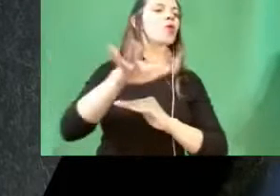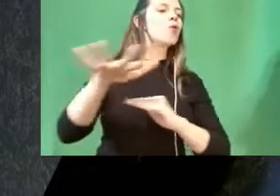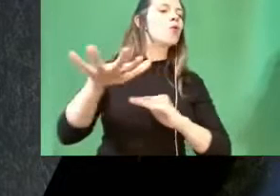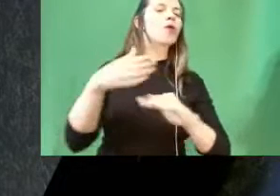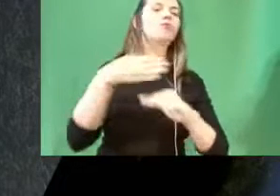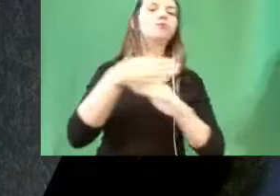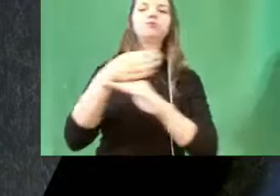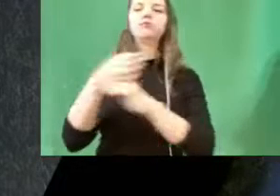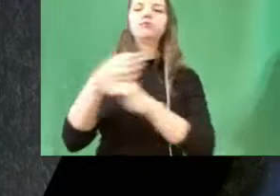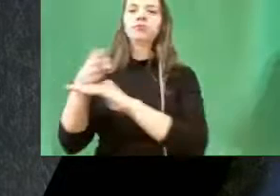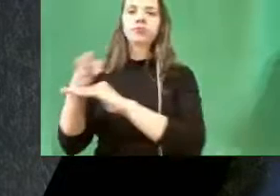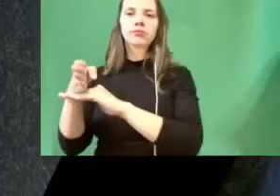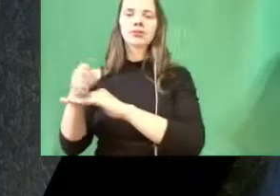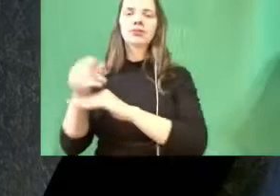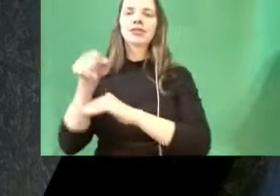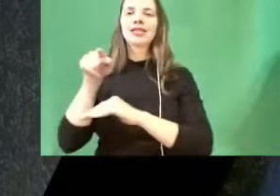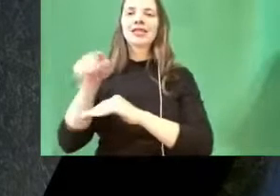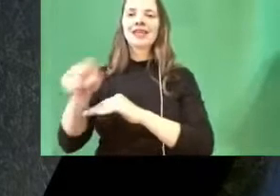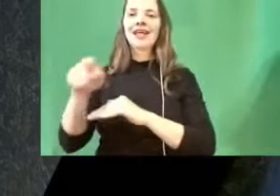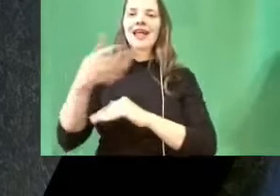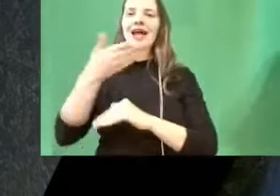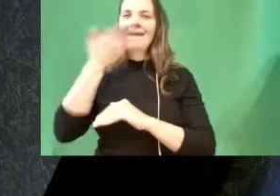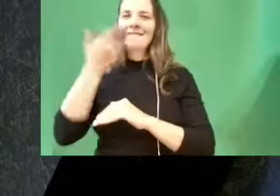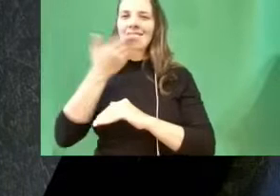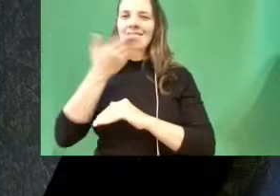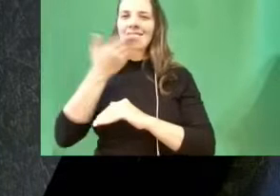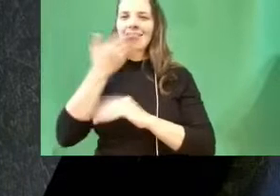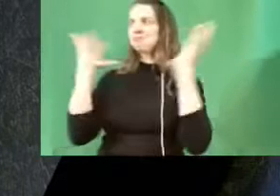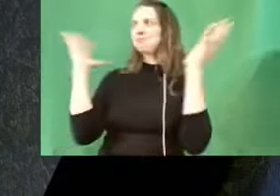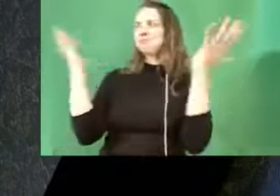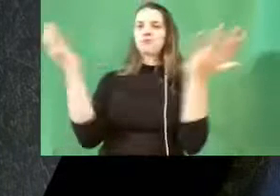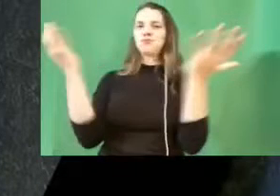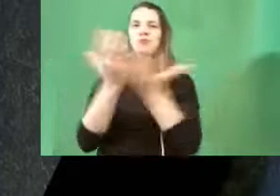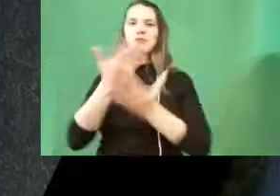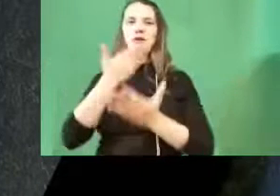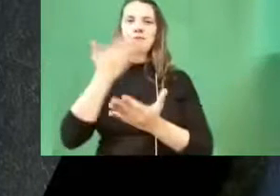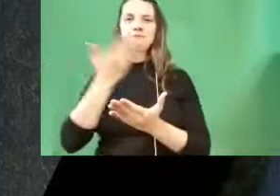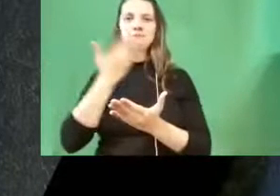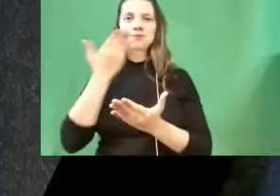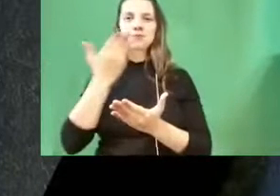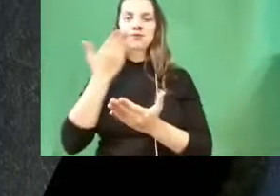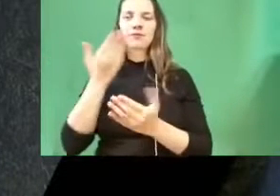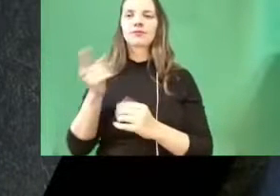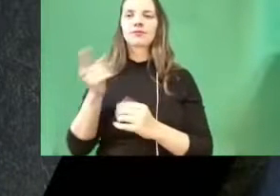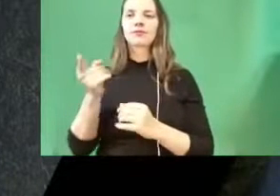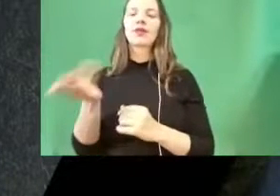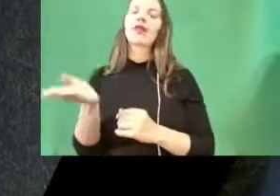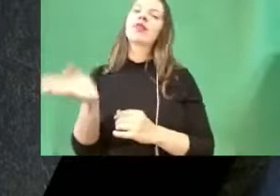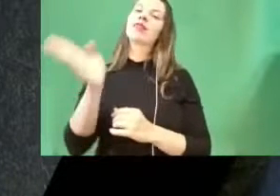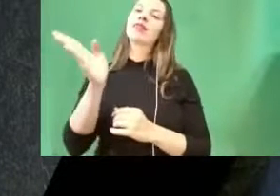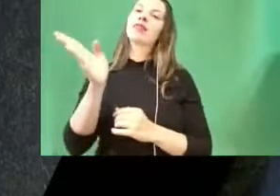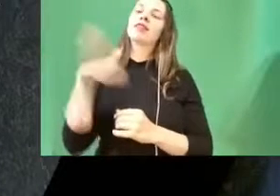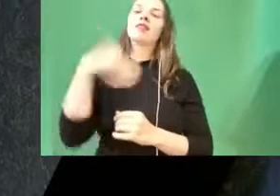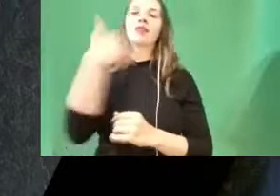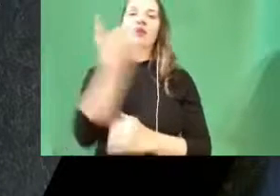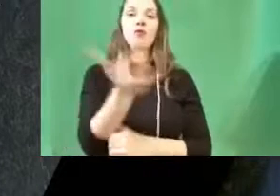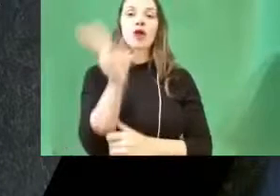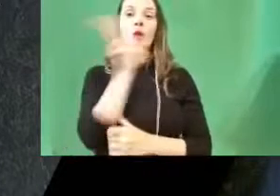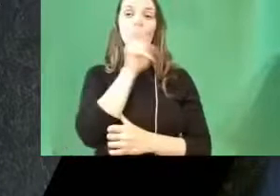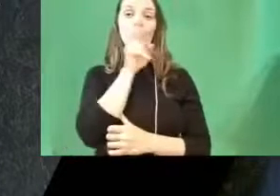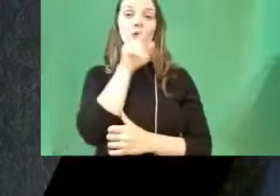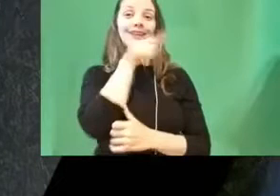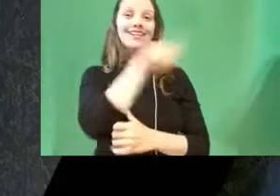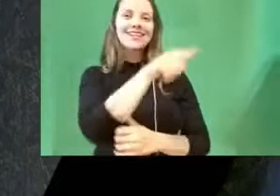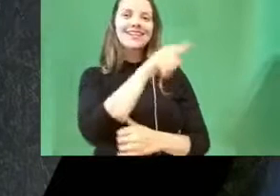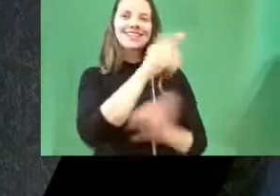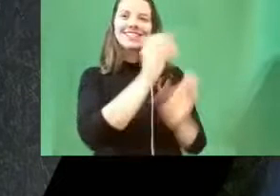y conferencista internacional. Después vamos a escucharla a Natalia. Natalia Vindas es ingeniera civil. Yo la